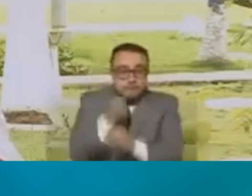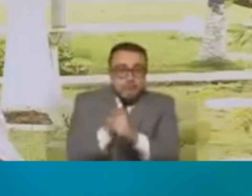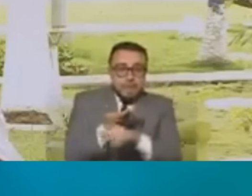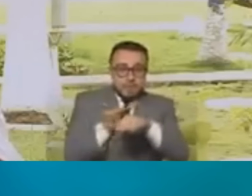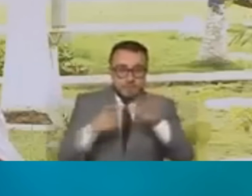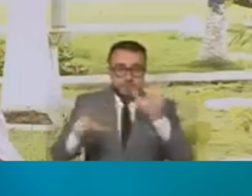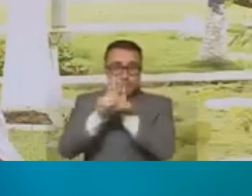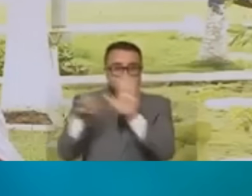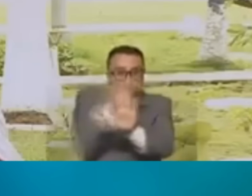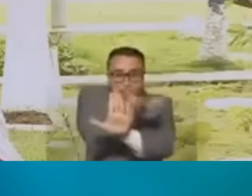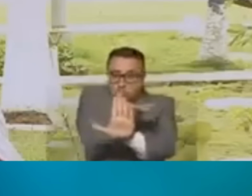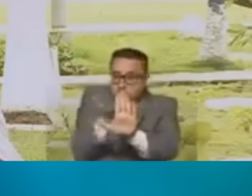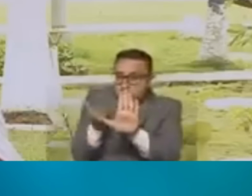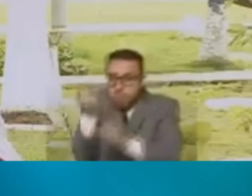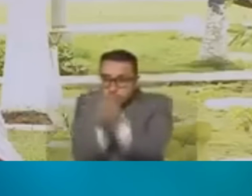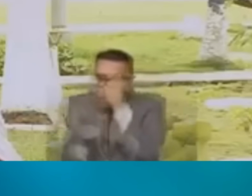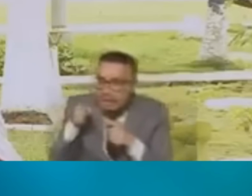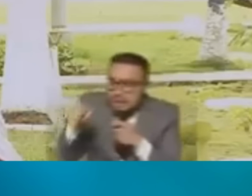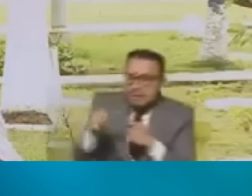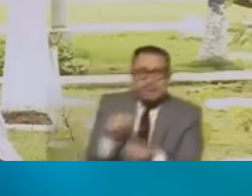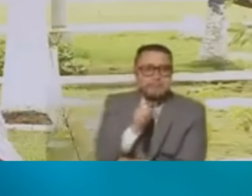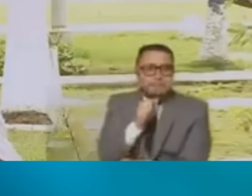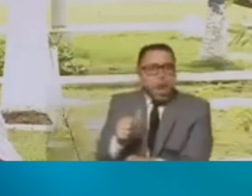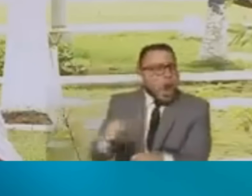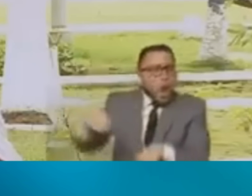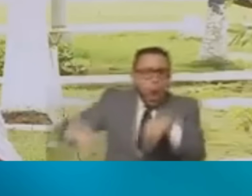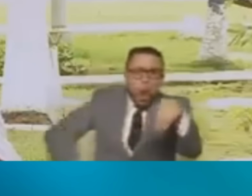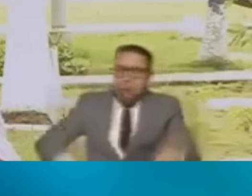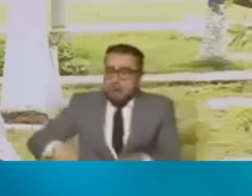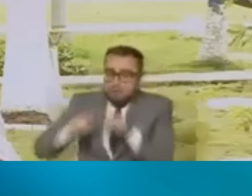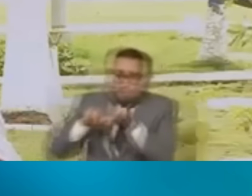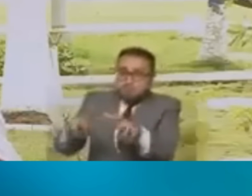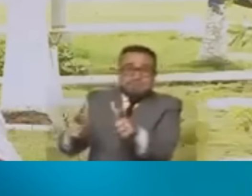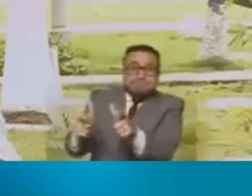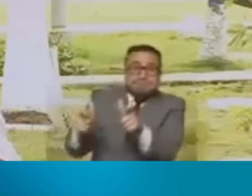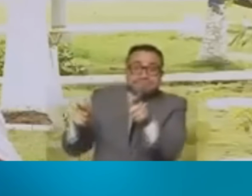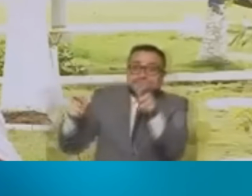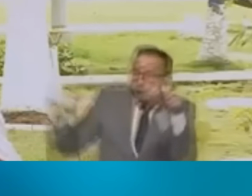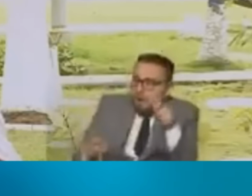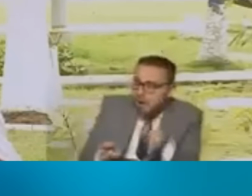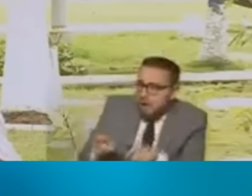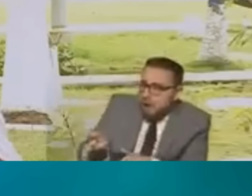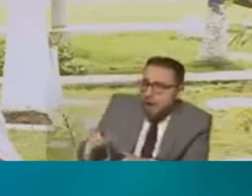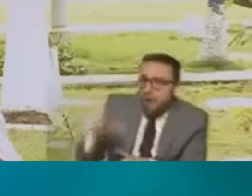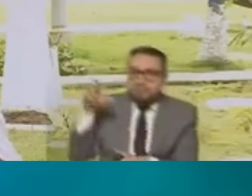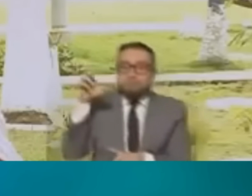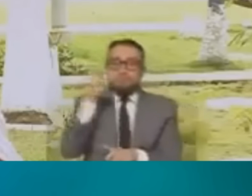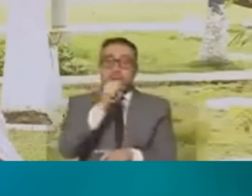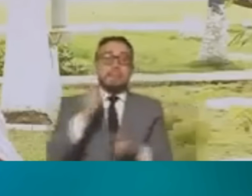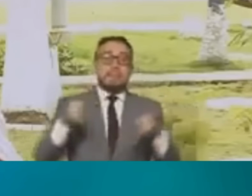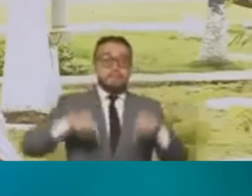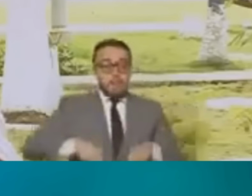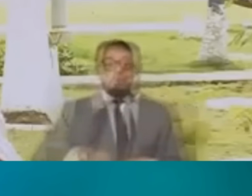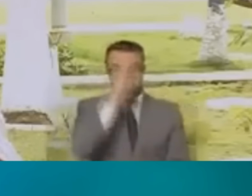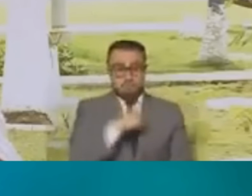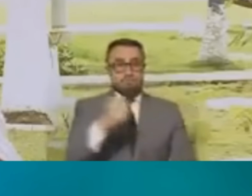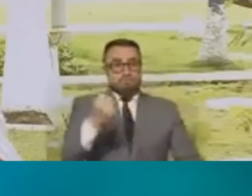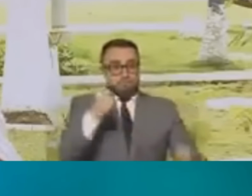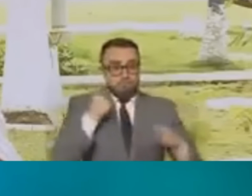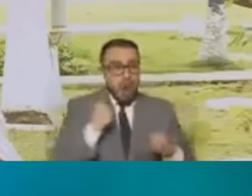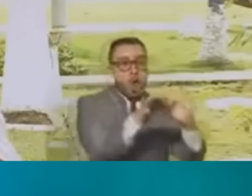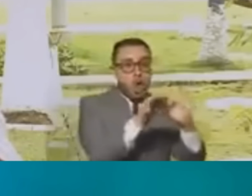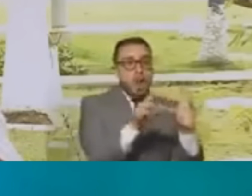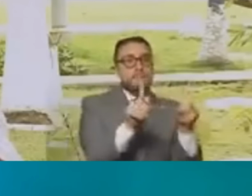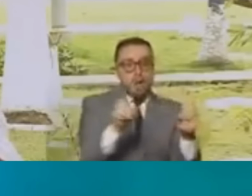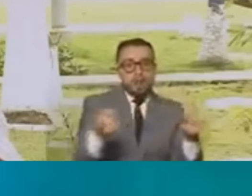Se trata de una olla de corrupción inmensa donde aparece cada vez más la bandera de una fuerza pública honesta y al lado